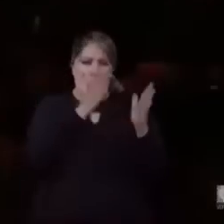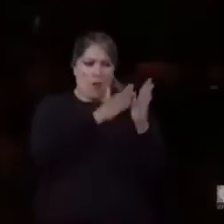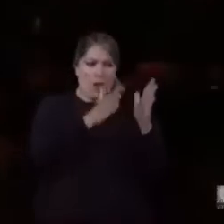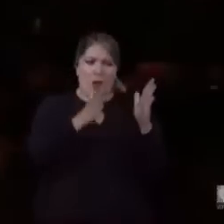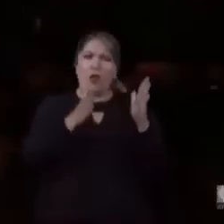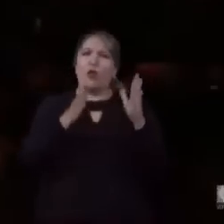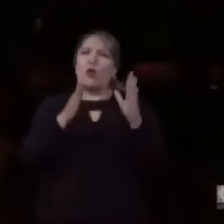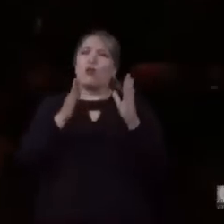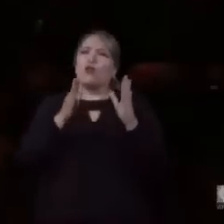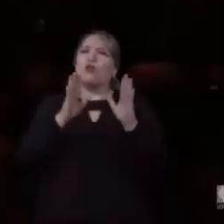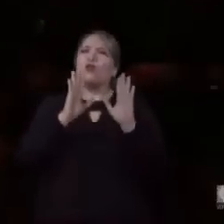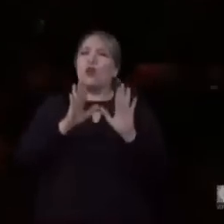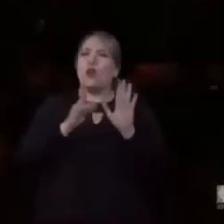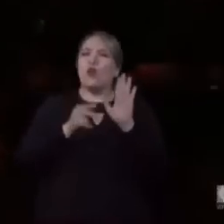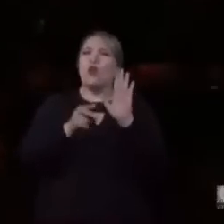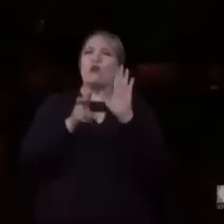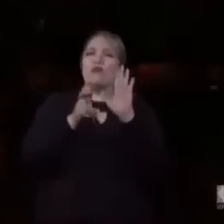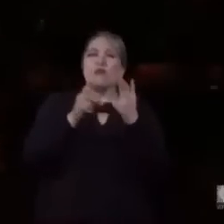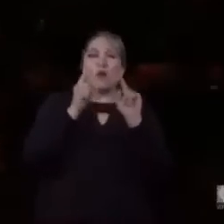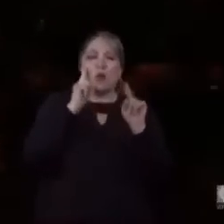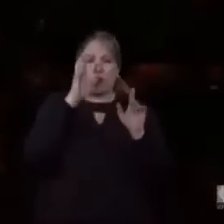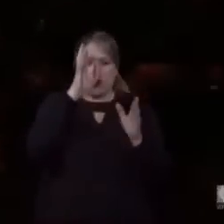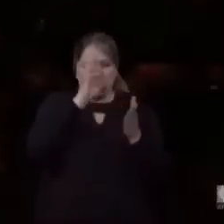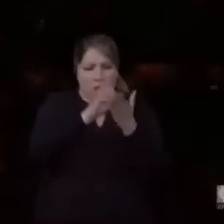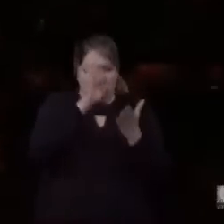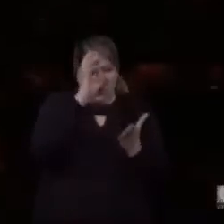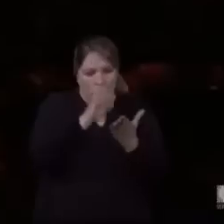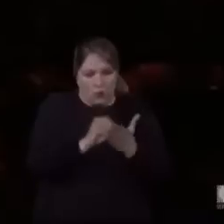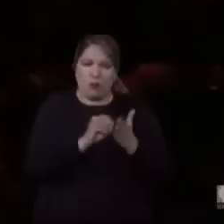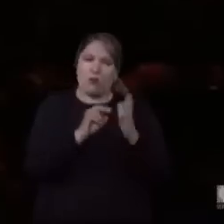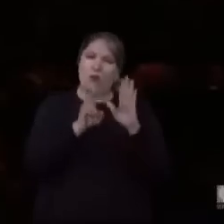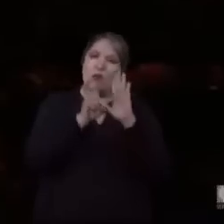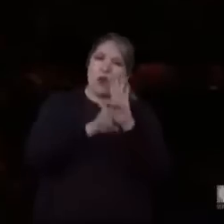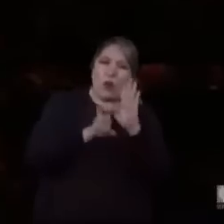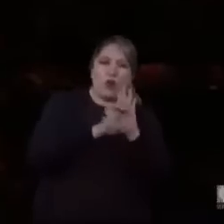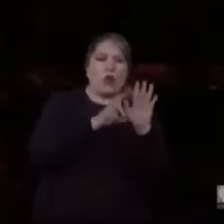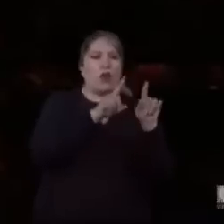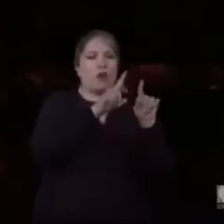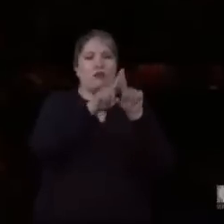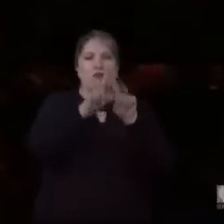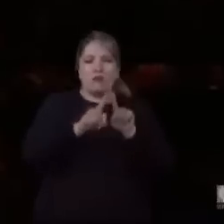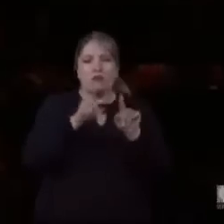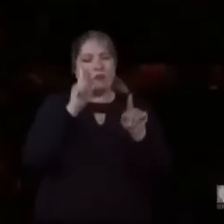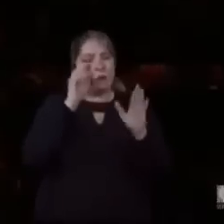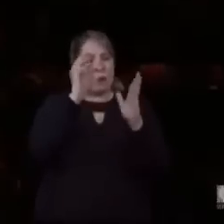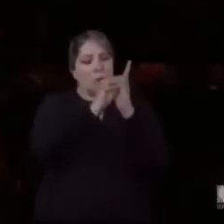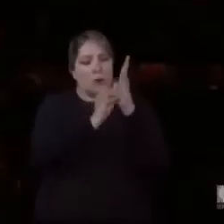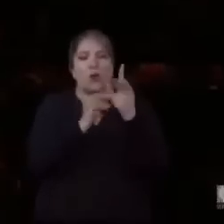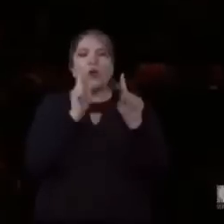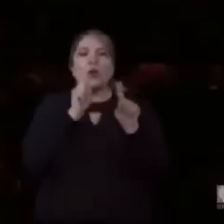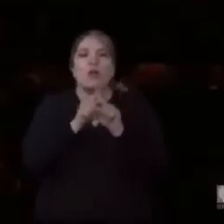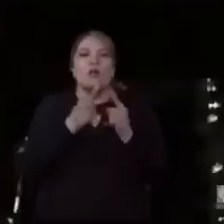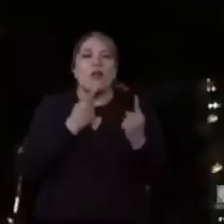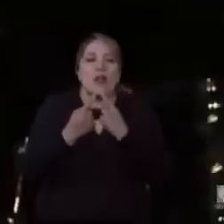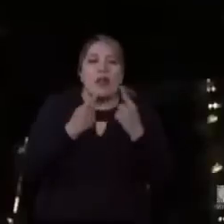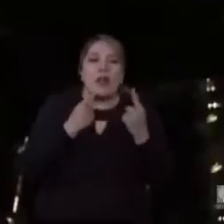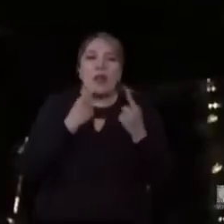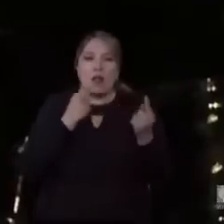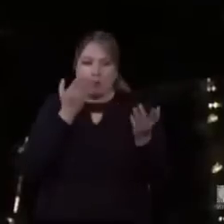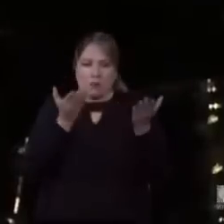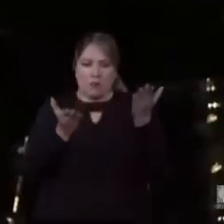elaboramos hipótesis y trajimos a cuento puntos de vista complementarios y contrarios para el diálogo y el